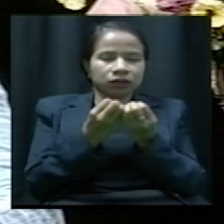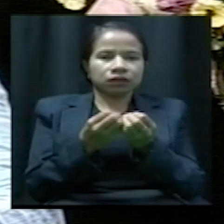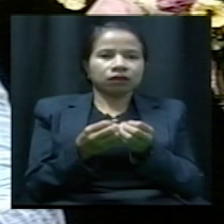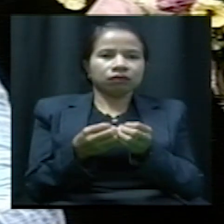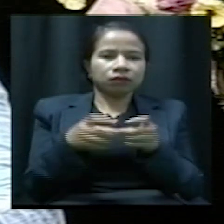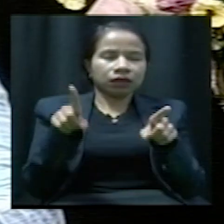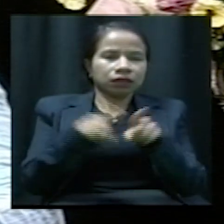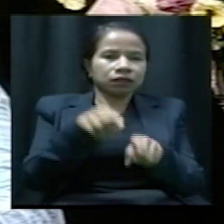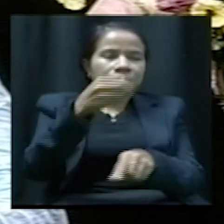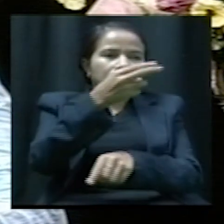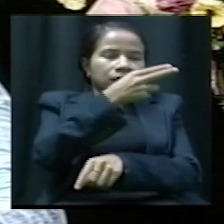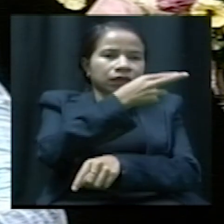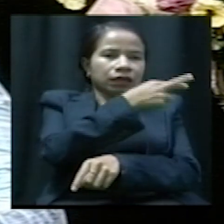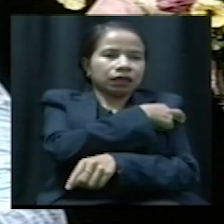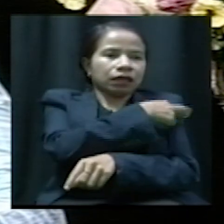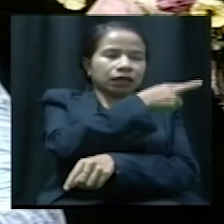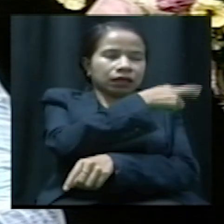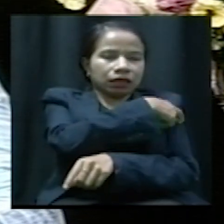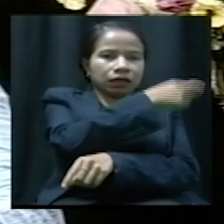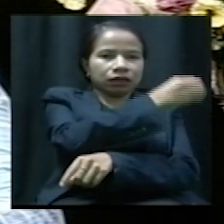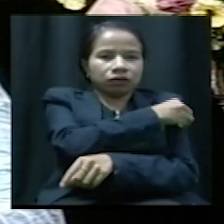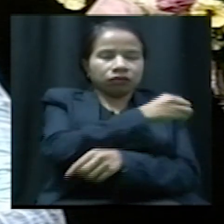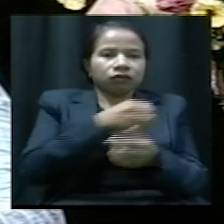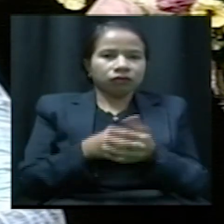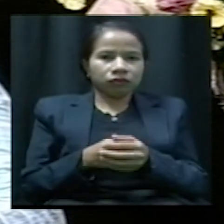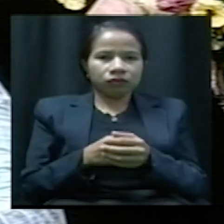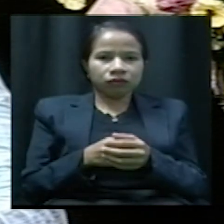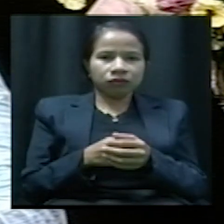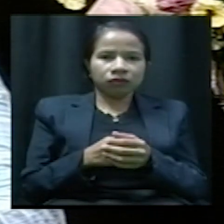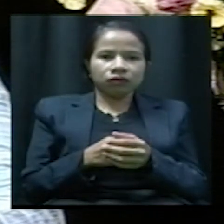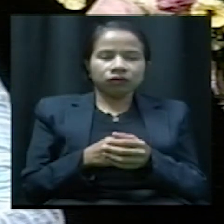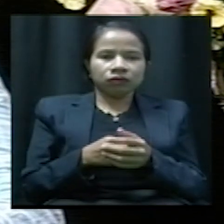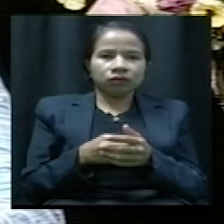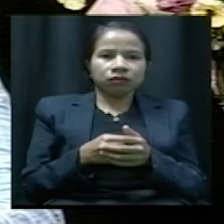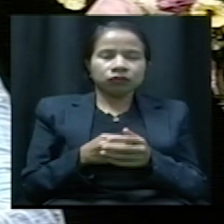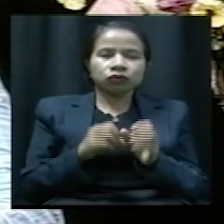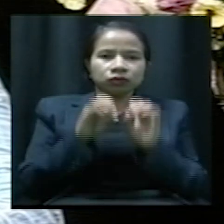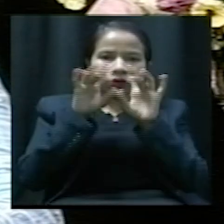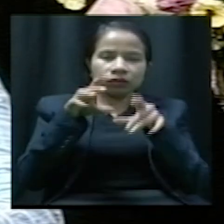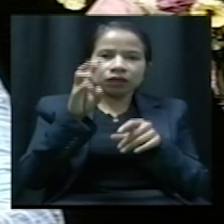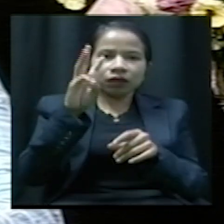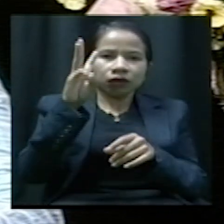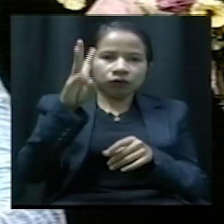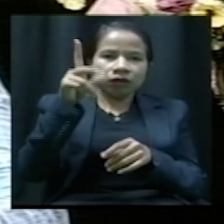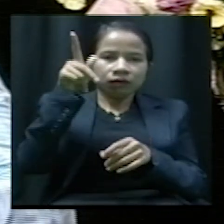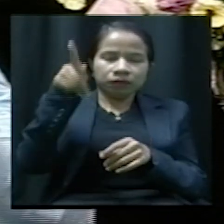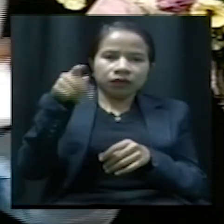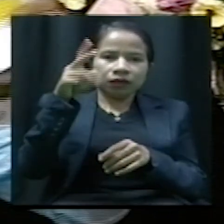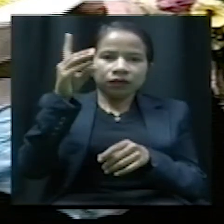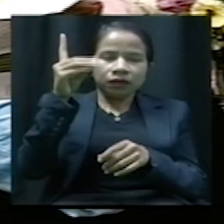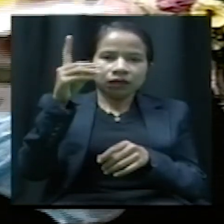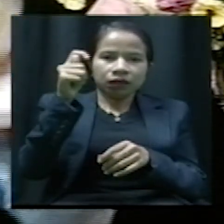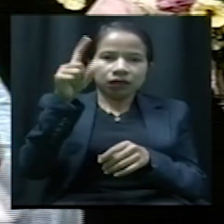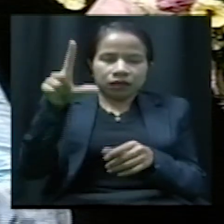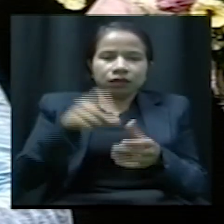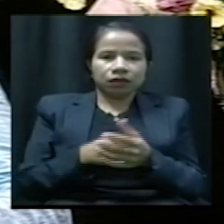Development WDPTL Partnership for Human Development. Rejuta ruh tu ne ami akumula